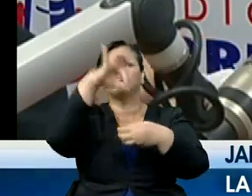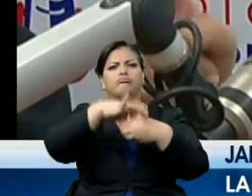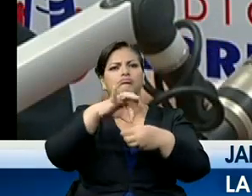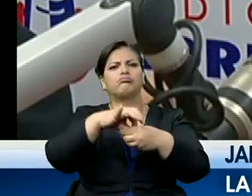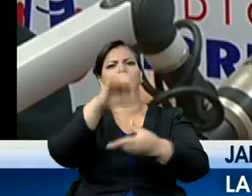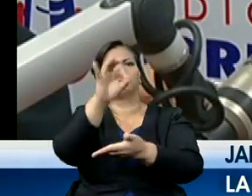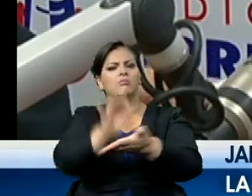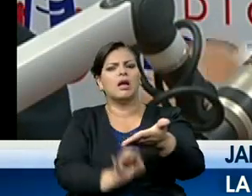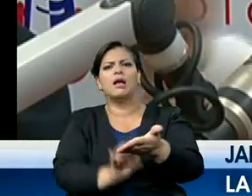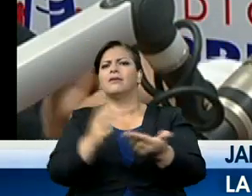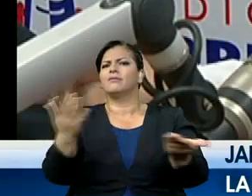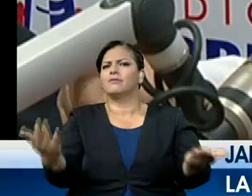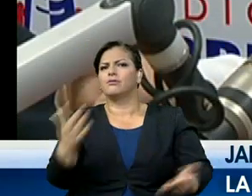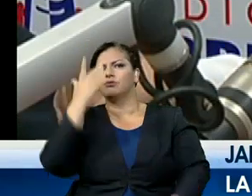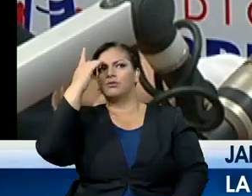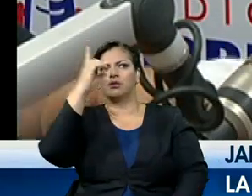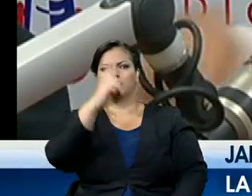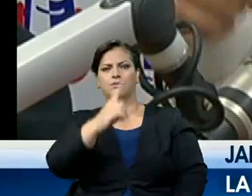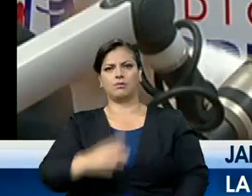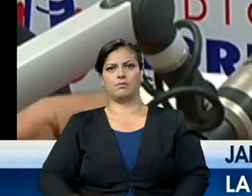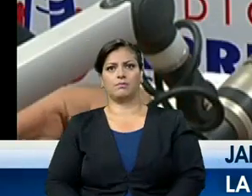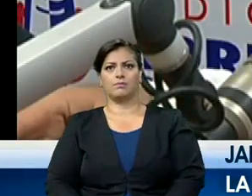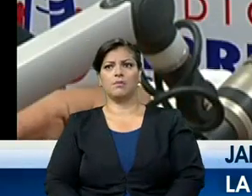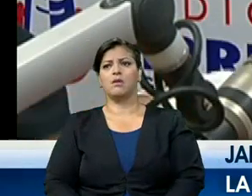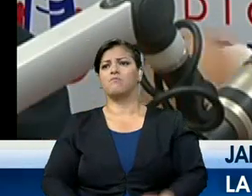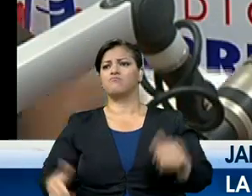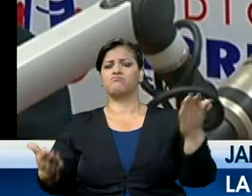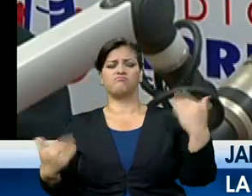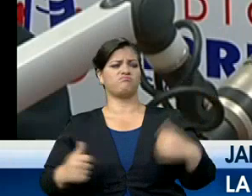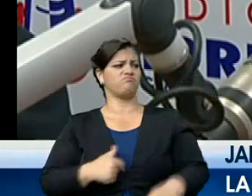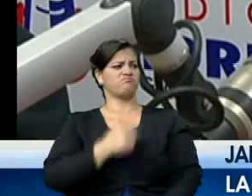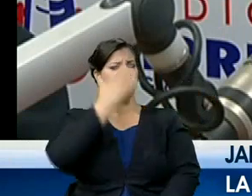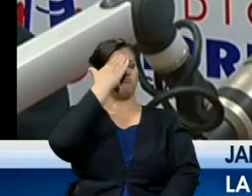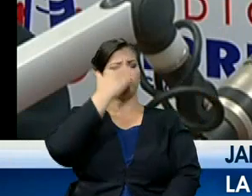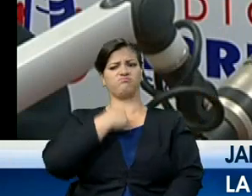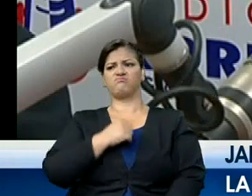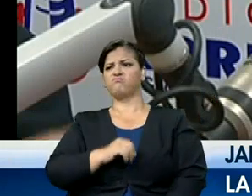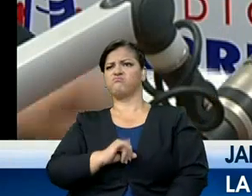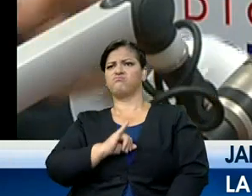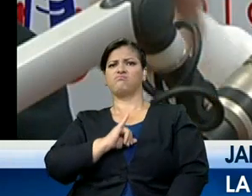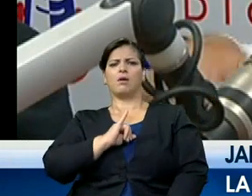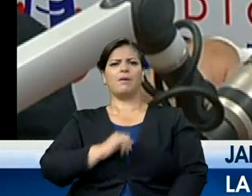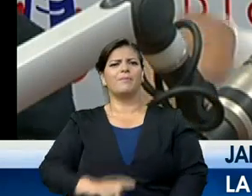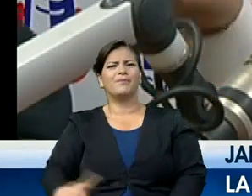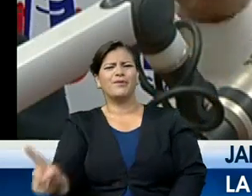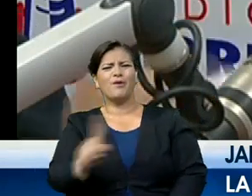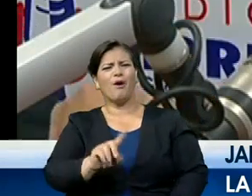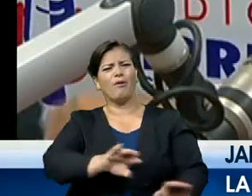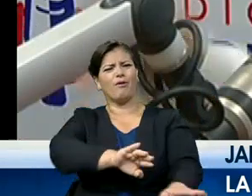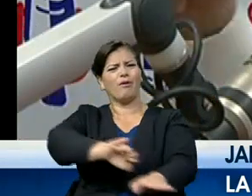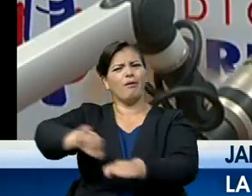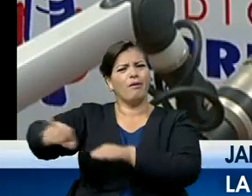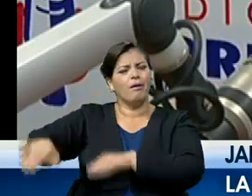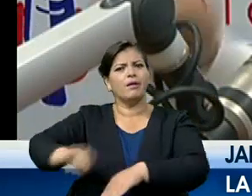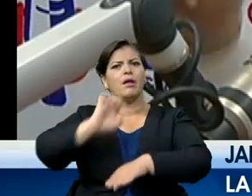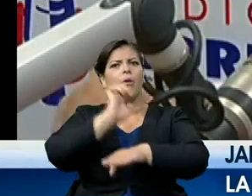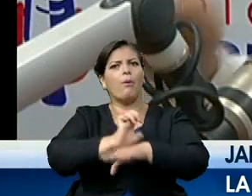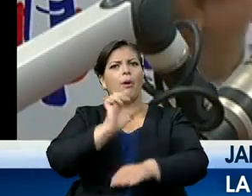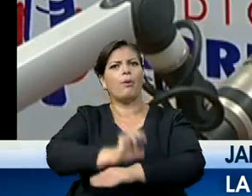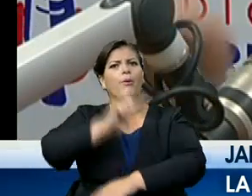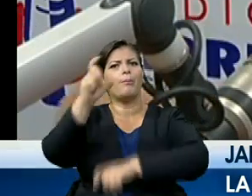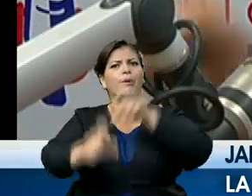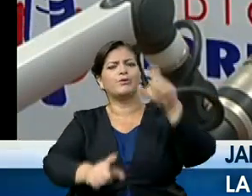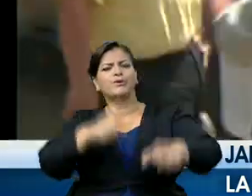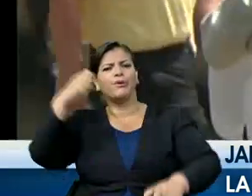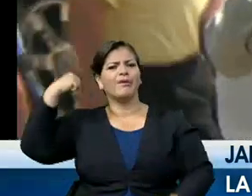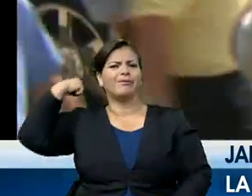para beneficiar el ego de los políticos ni la vida de los políticos, sino para beneficiar al destino del pueblo y a los derechos del